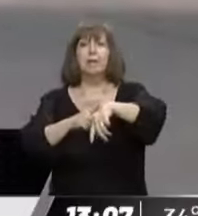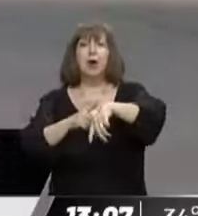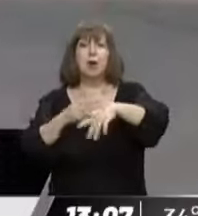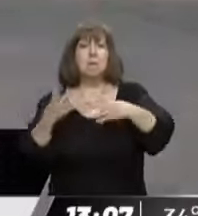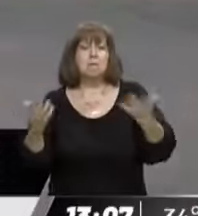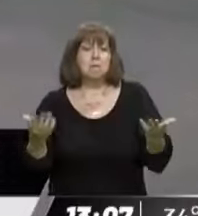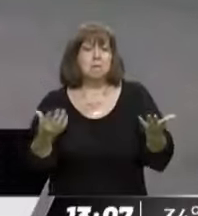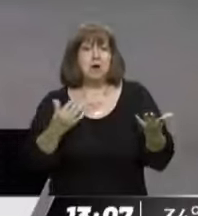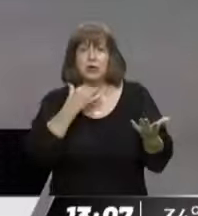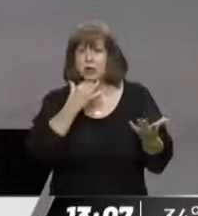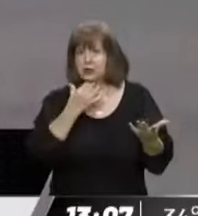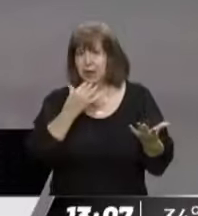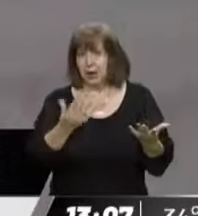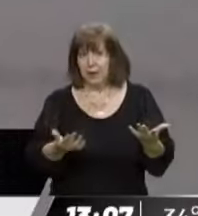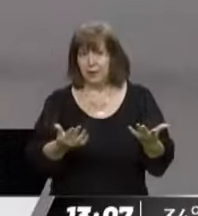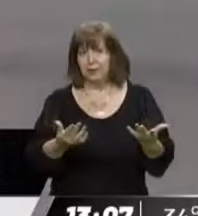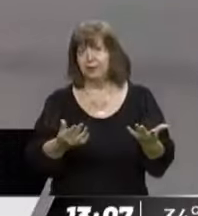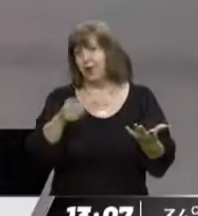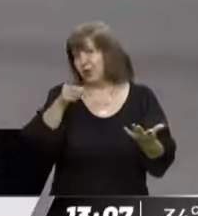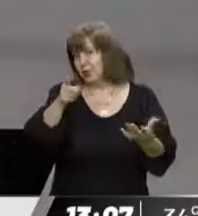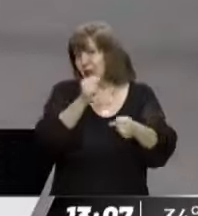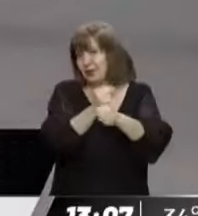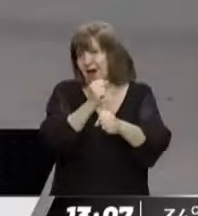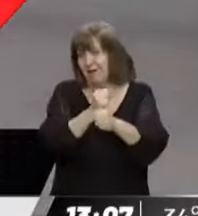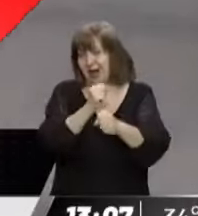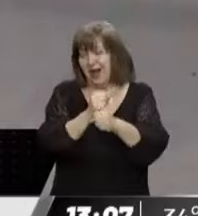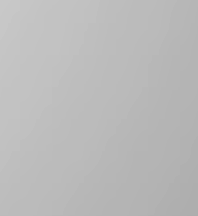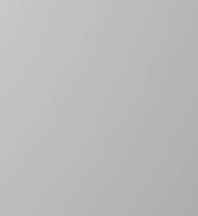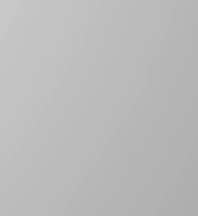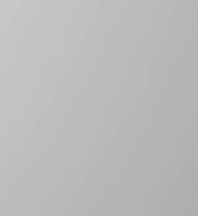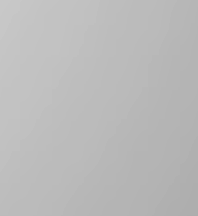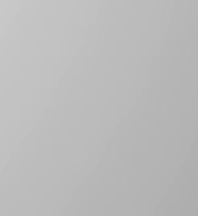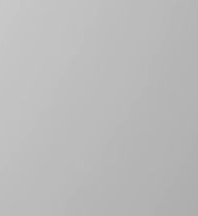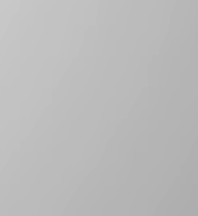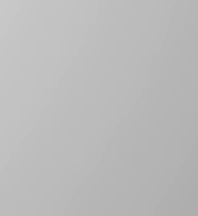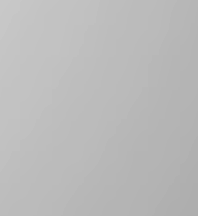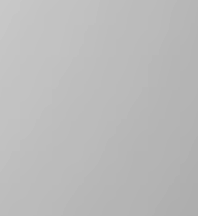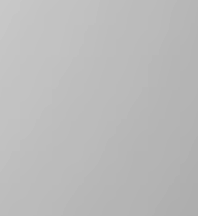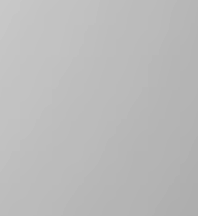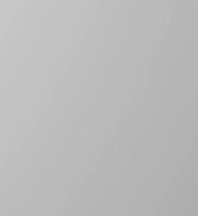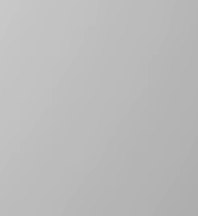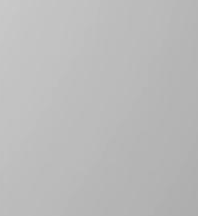energía porque claro es el el el trabajo de ellos no en esta zona donde estamos